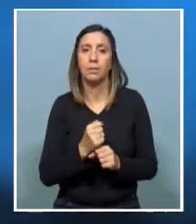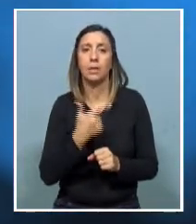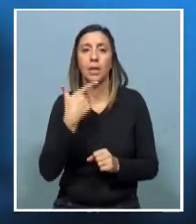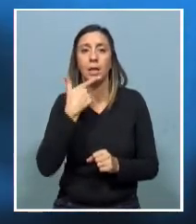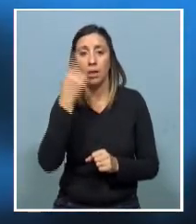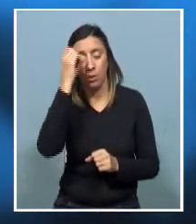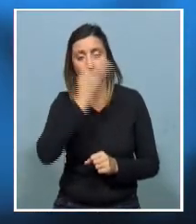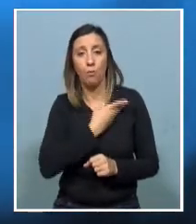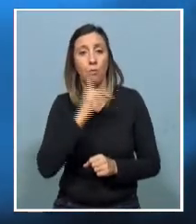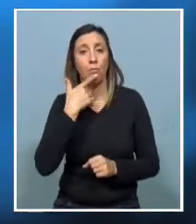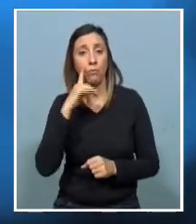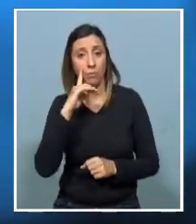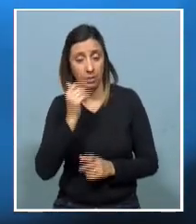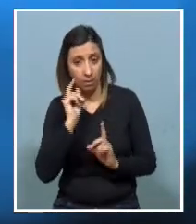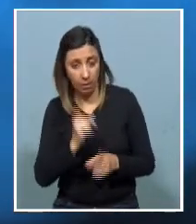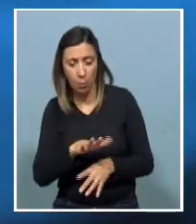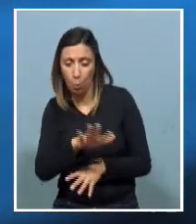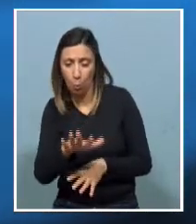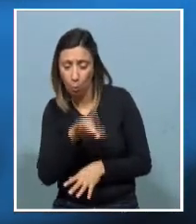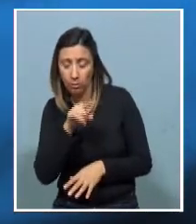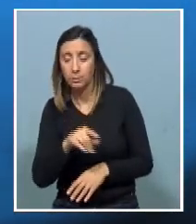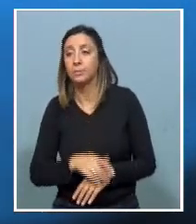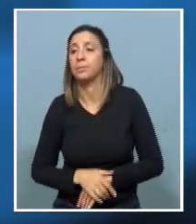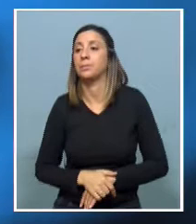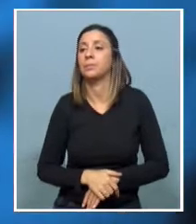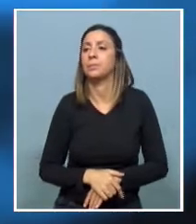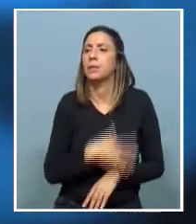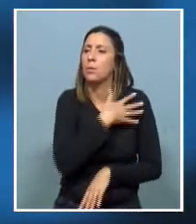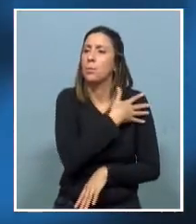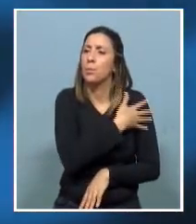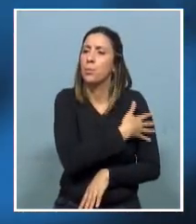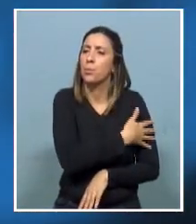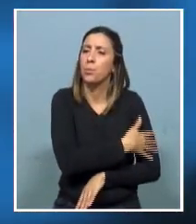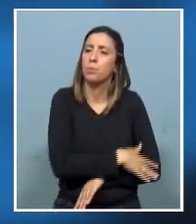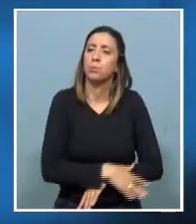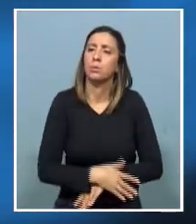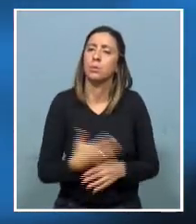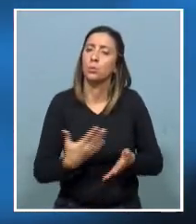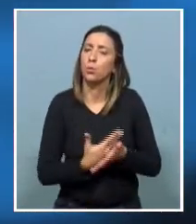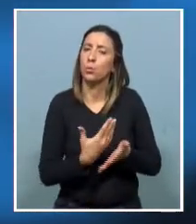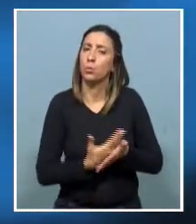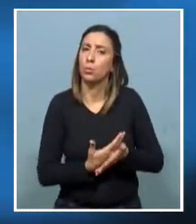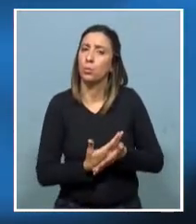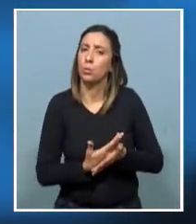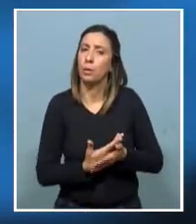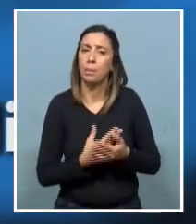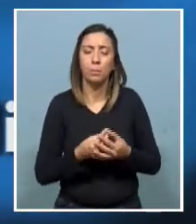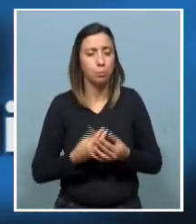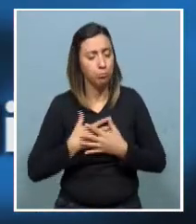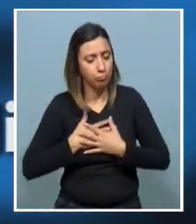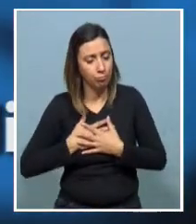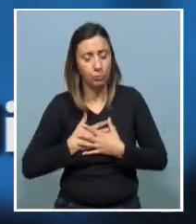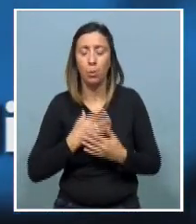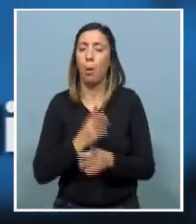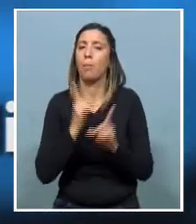Eufrasia también una zona muy humilde, muy, muy sacrificada en nuestra ciudad, muy, muy querida por nosotros, y tiene un